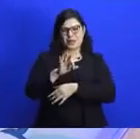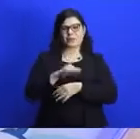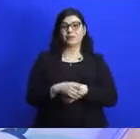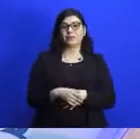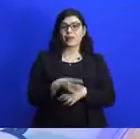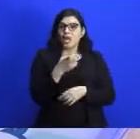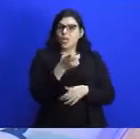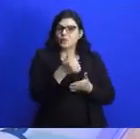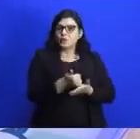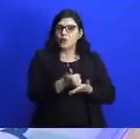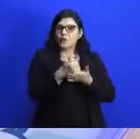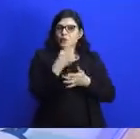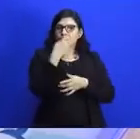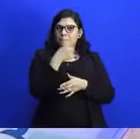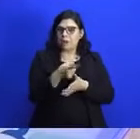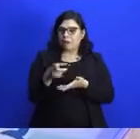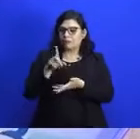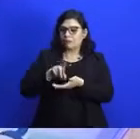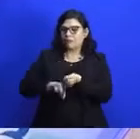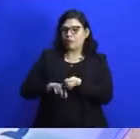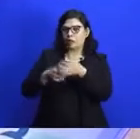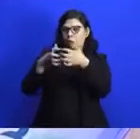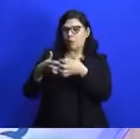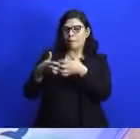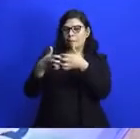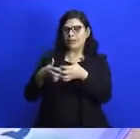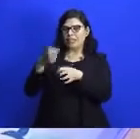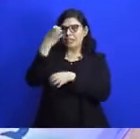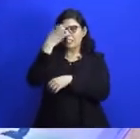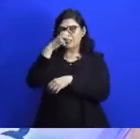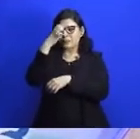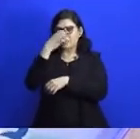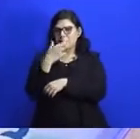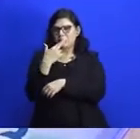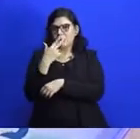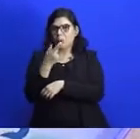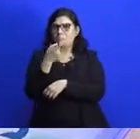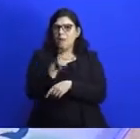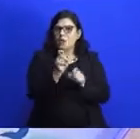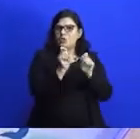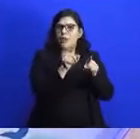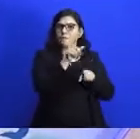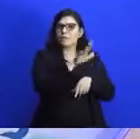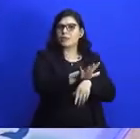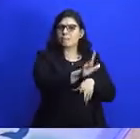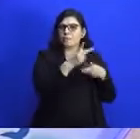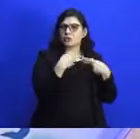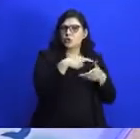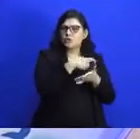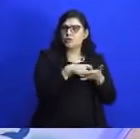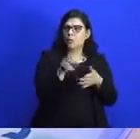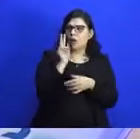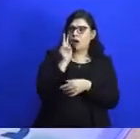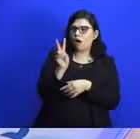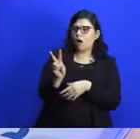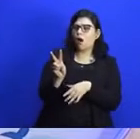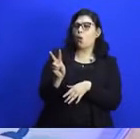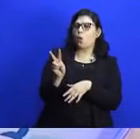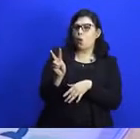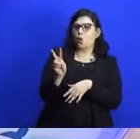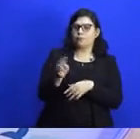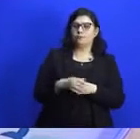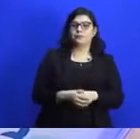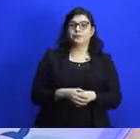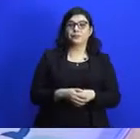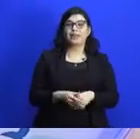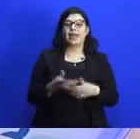estamos mejorando su experiencia dentro de la compañía, pero también para nuestros clientes y clientas. Asimismo, en